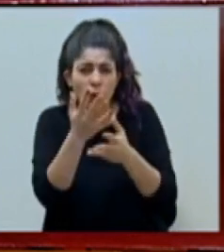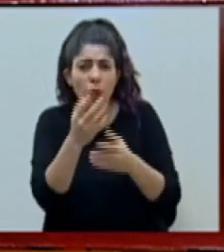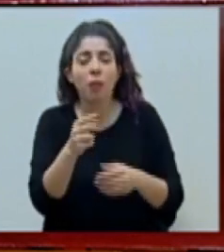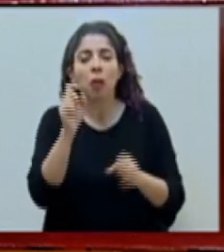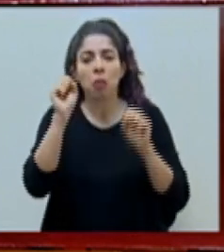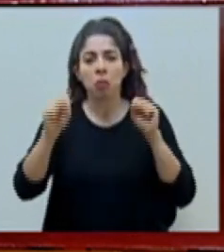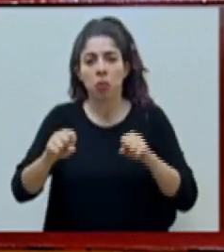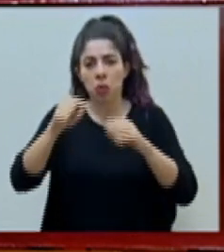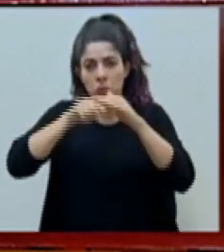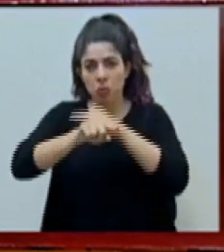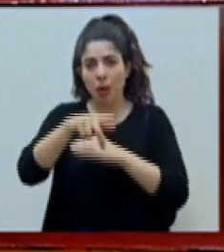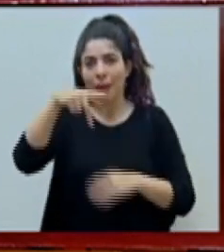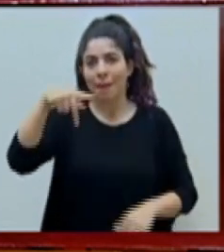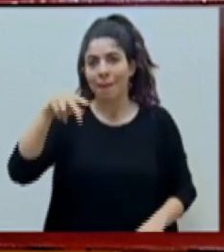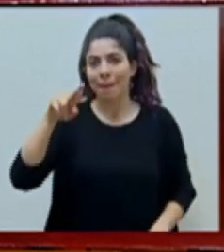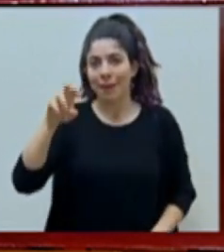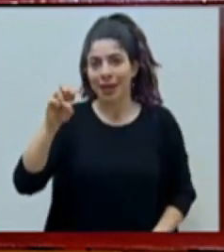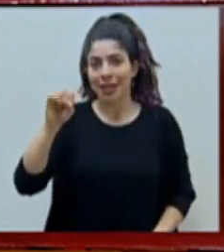sitio